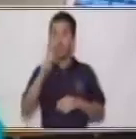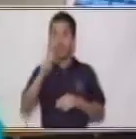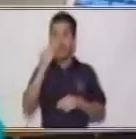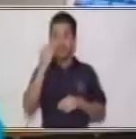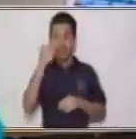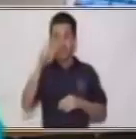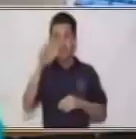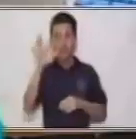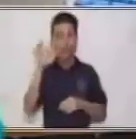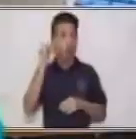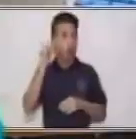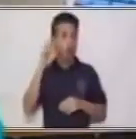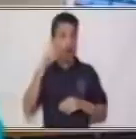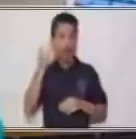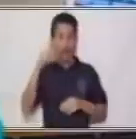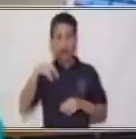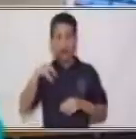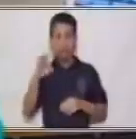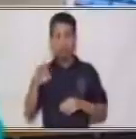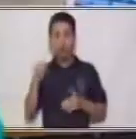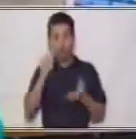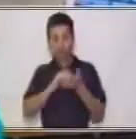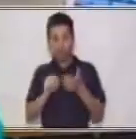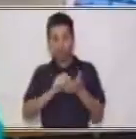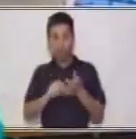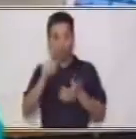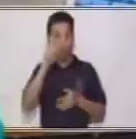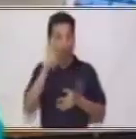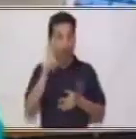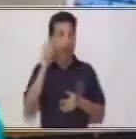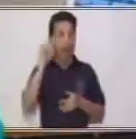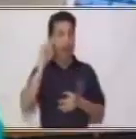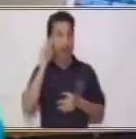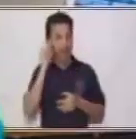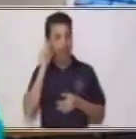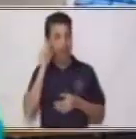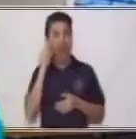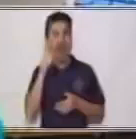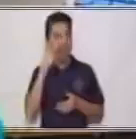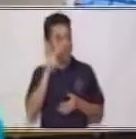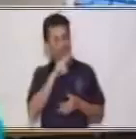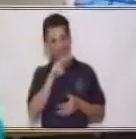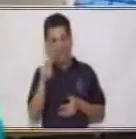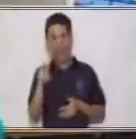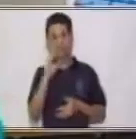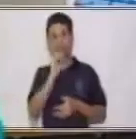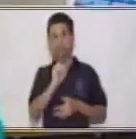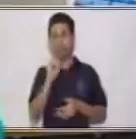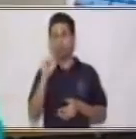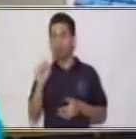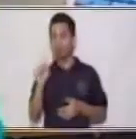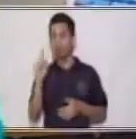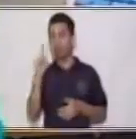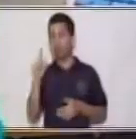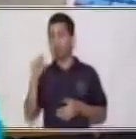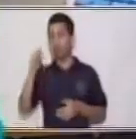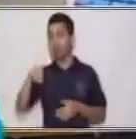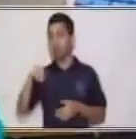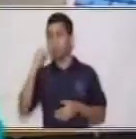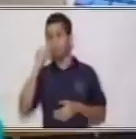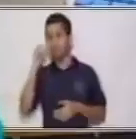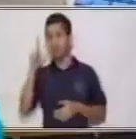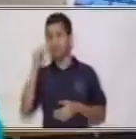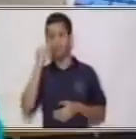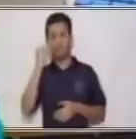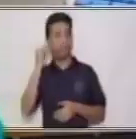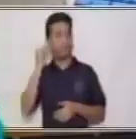kilogramo se representa con una K y una G y se lee 0.1 miligramos. El